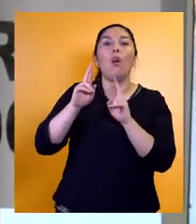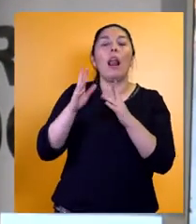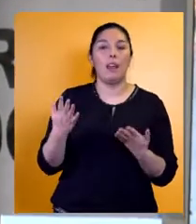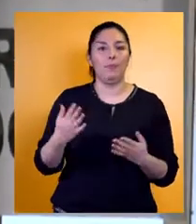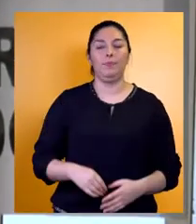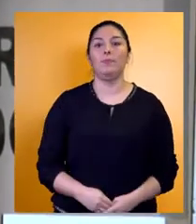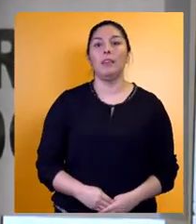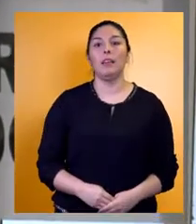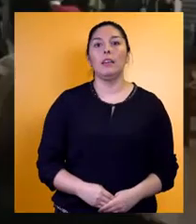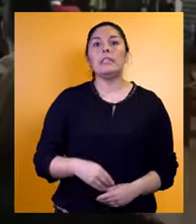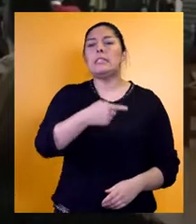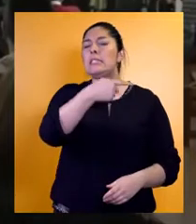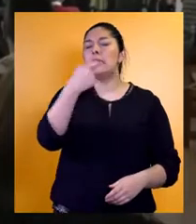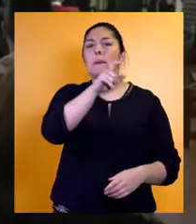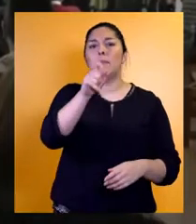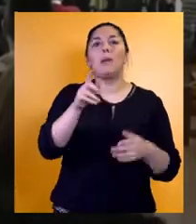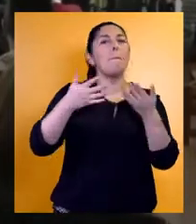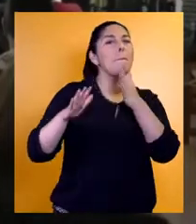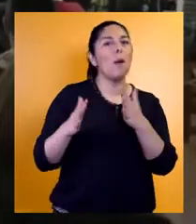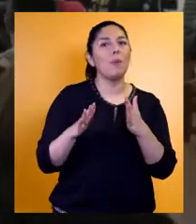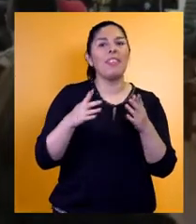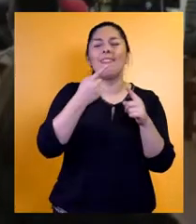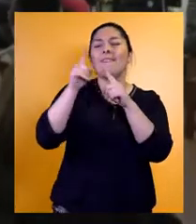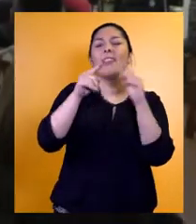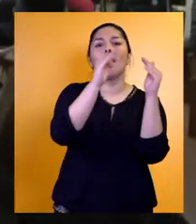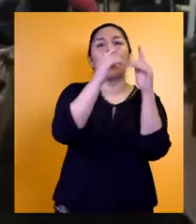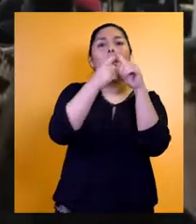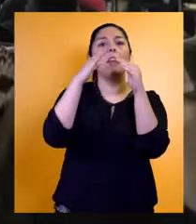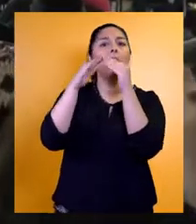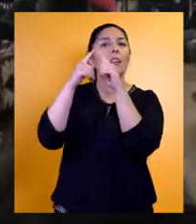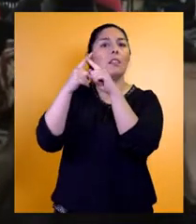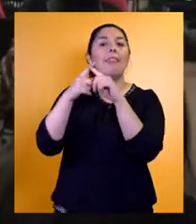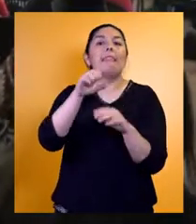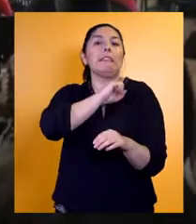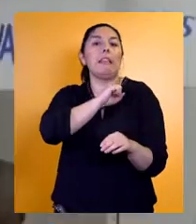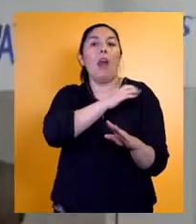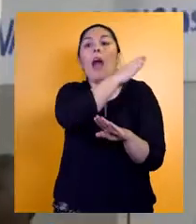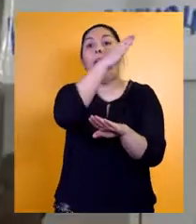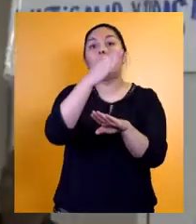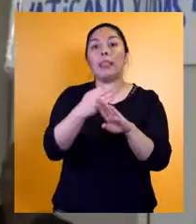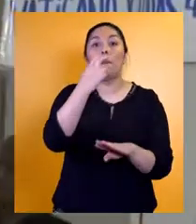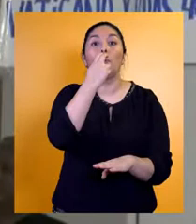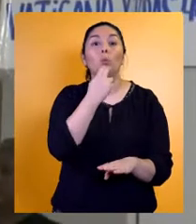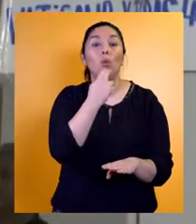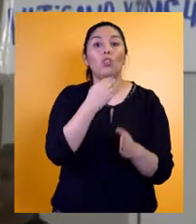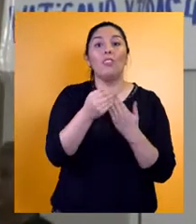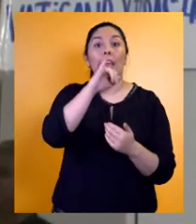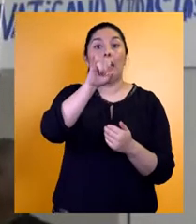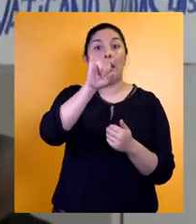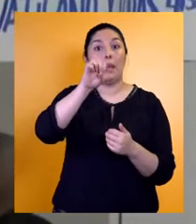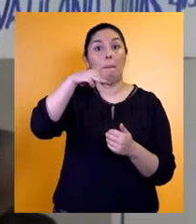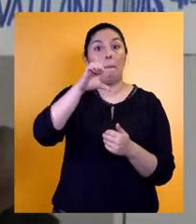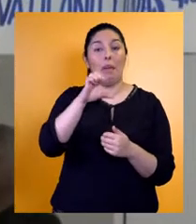más de un centenar de representantes de comunidades de distintas diócesis provenientes de Santiago a Puerto Montt, donde el relato de Jaime Concha, denunciante de